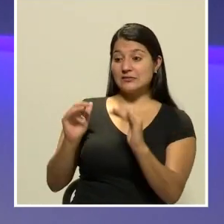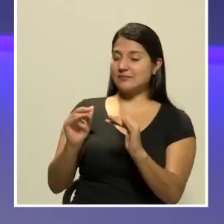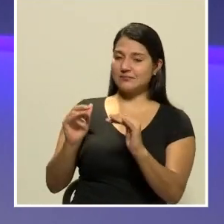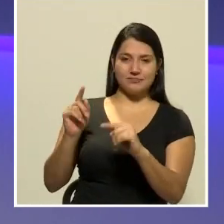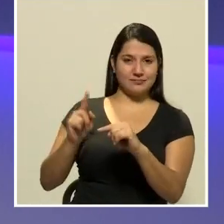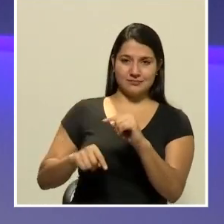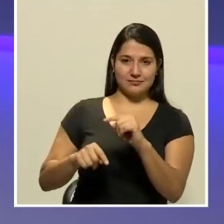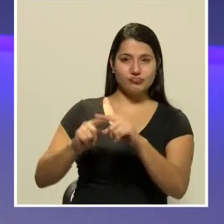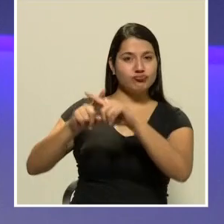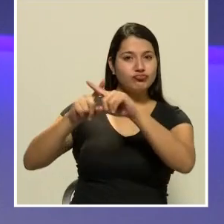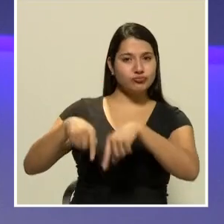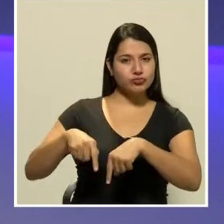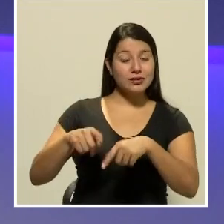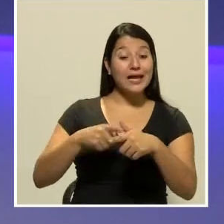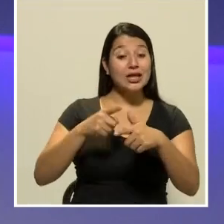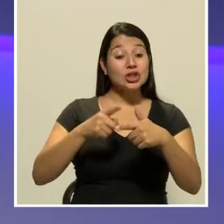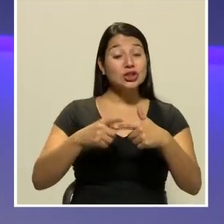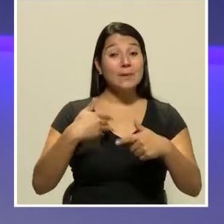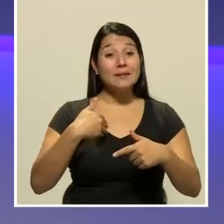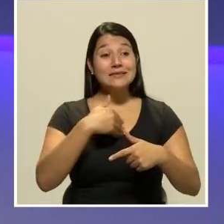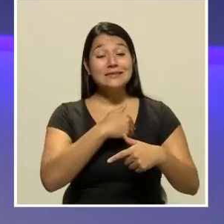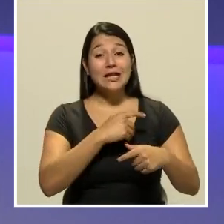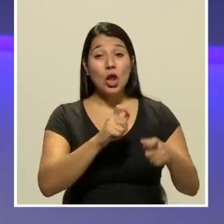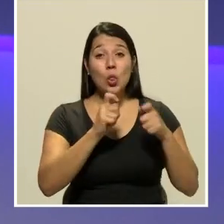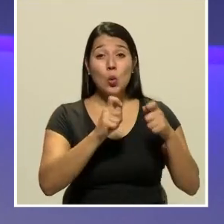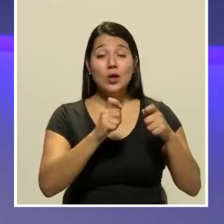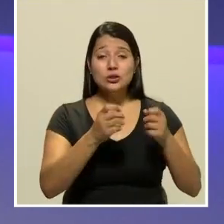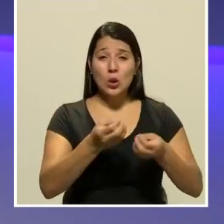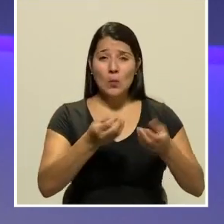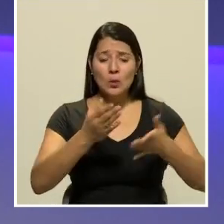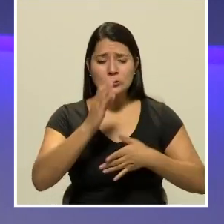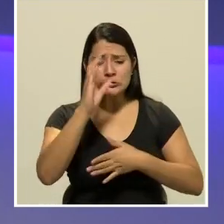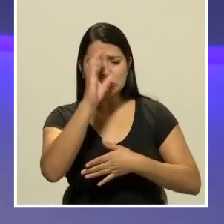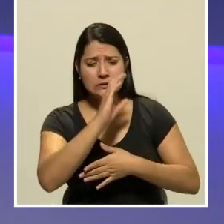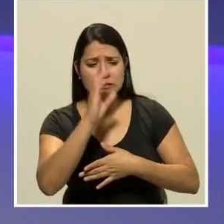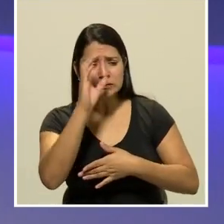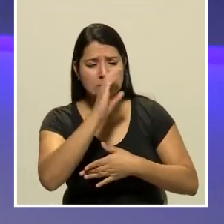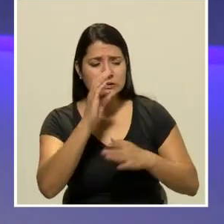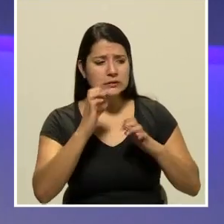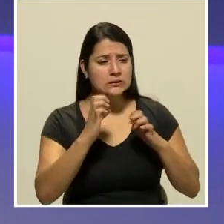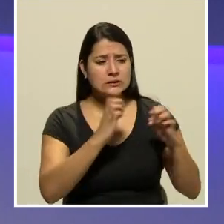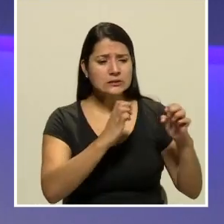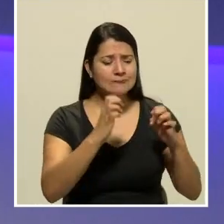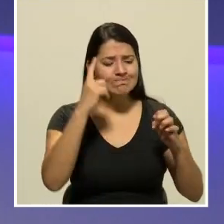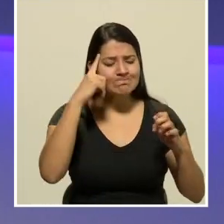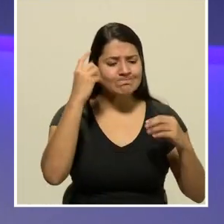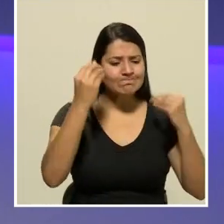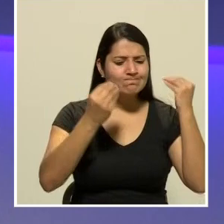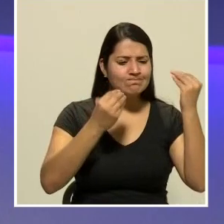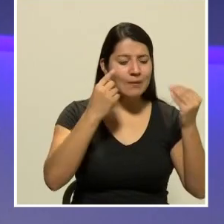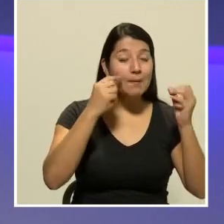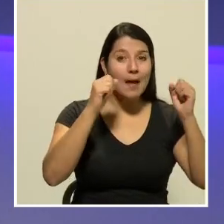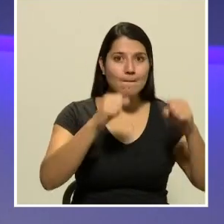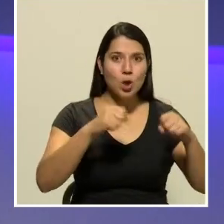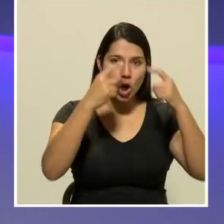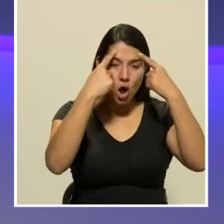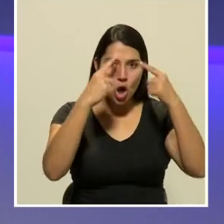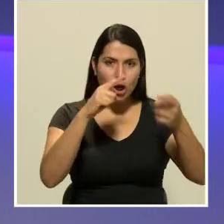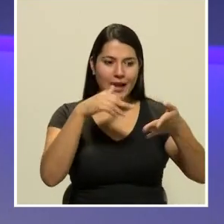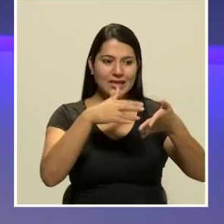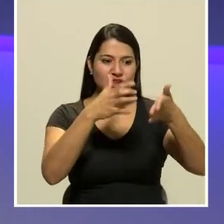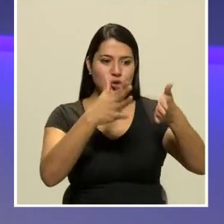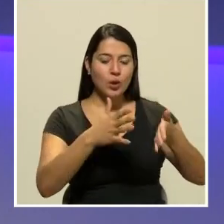Educación Pública a buscar estrategias para mantener conectados a los estudiantes y a buscar también